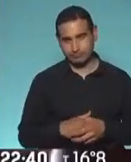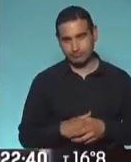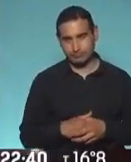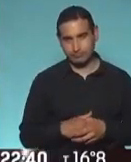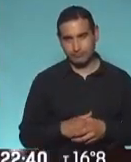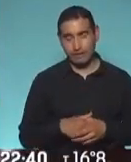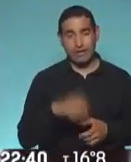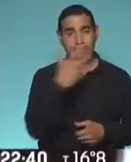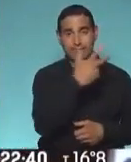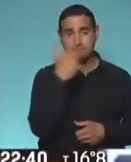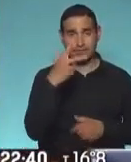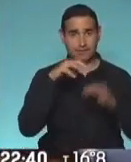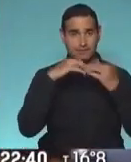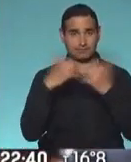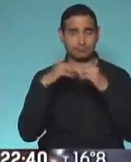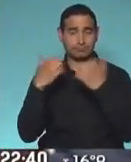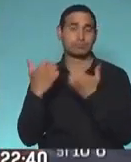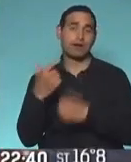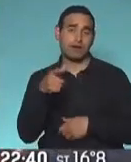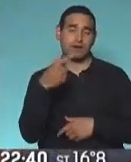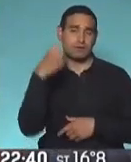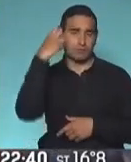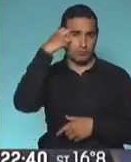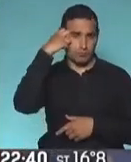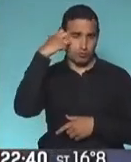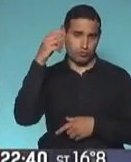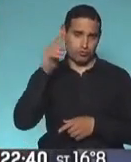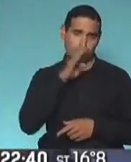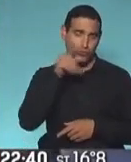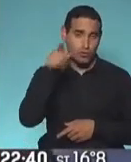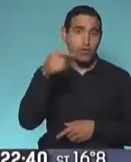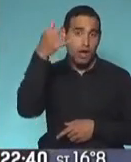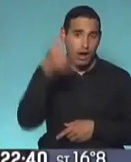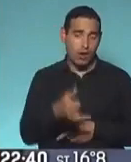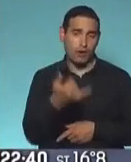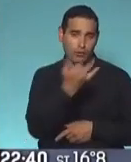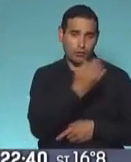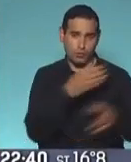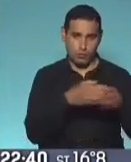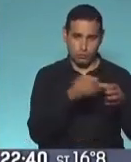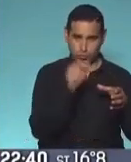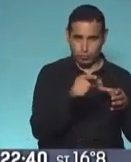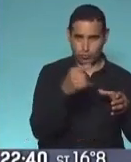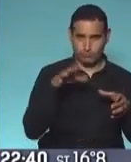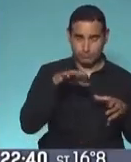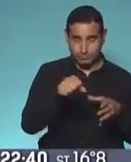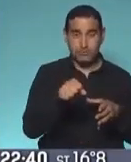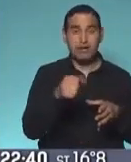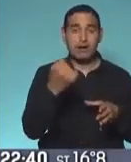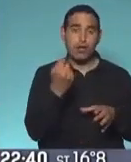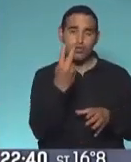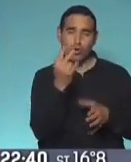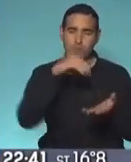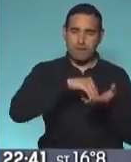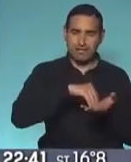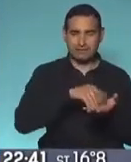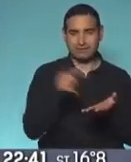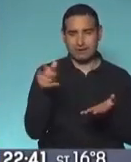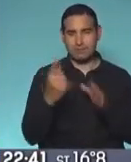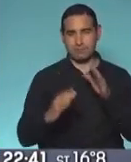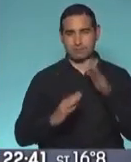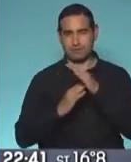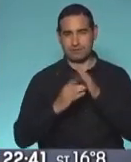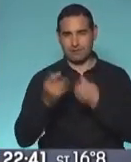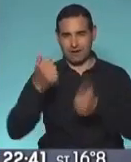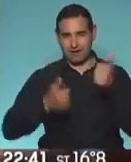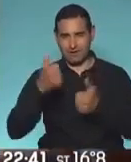Las 33 bancas de la Knesset, el Parlamento israelí, obtenidas ahora por su partido, apenas 2 más que la que logró su principal rival,